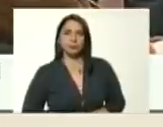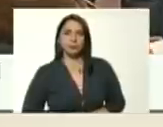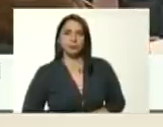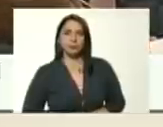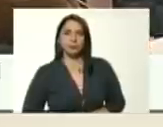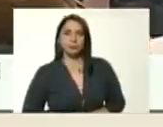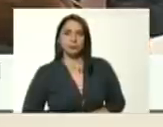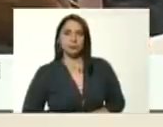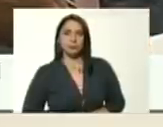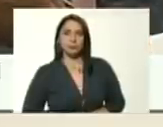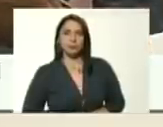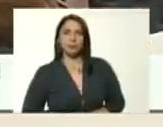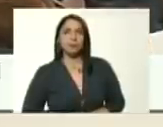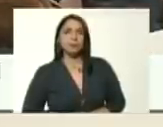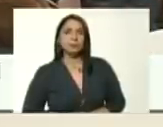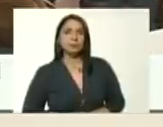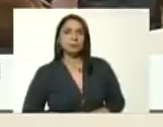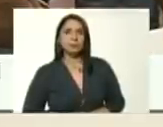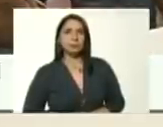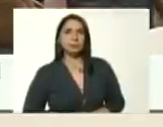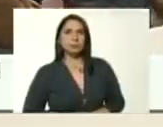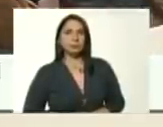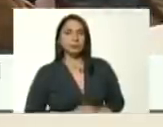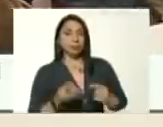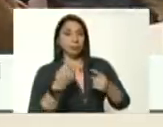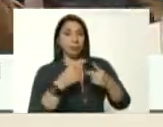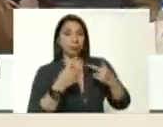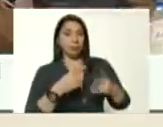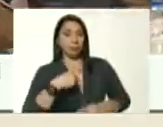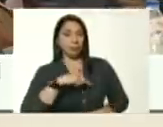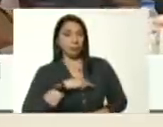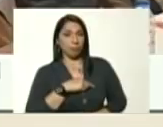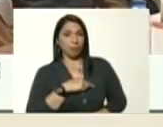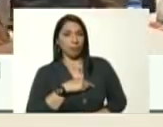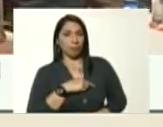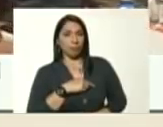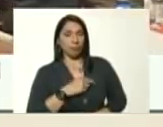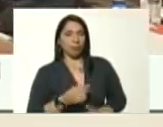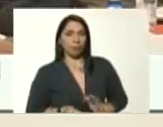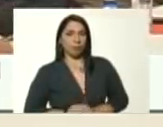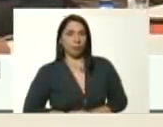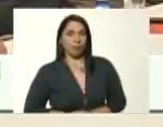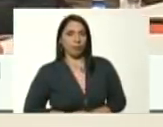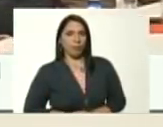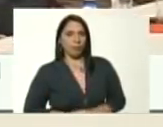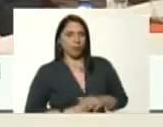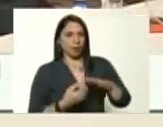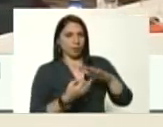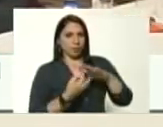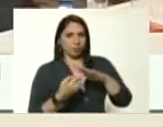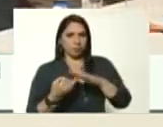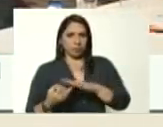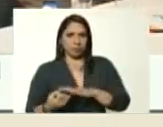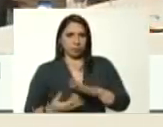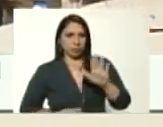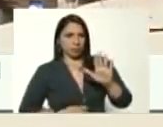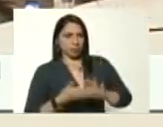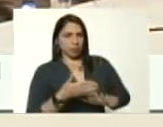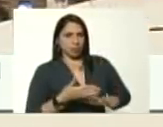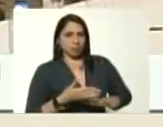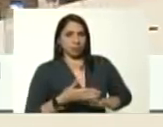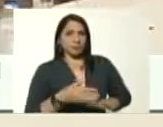estás instancia que estamos entrando el día de hoy se vayan a hablar con la gente en todo el estado